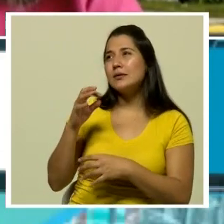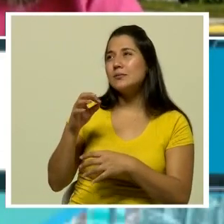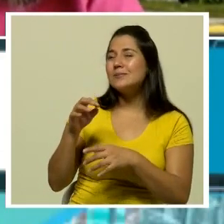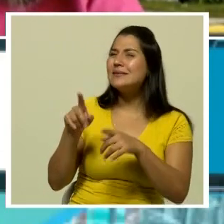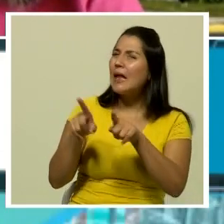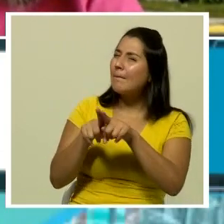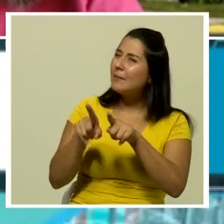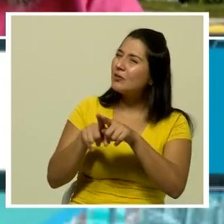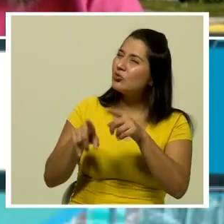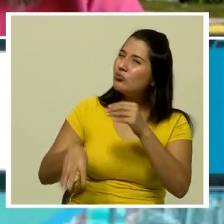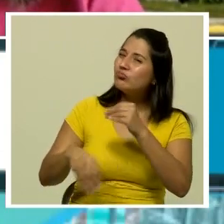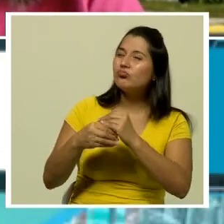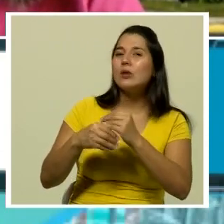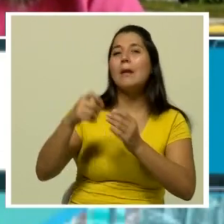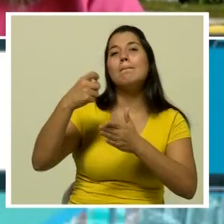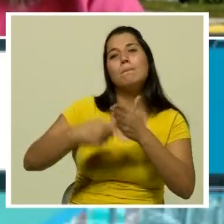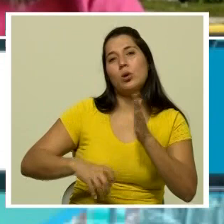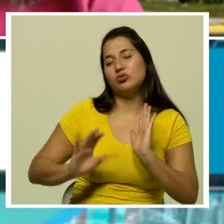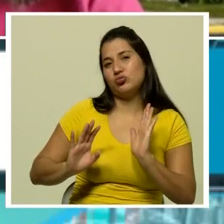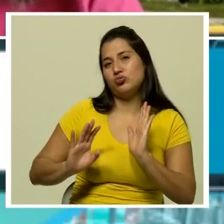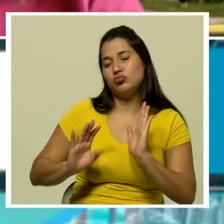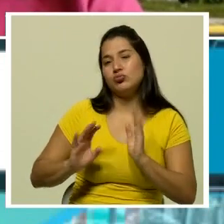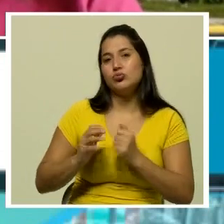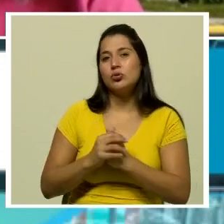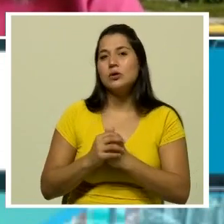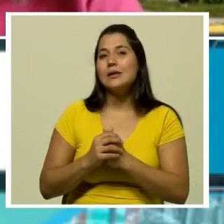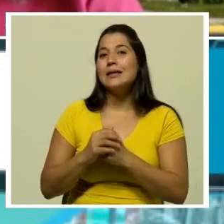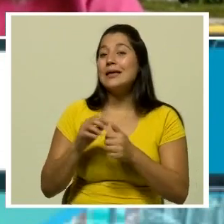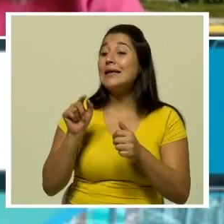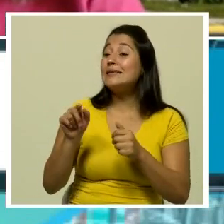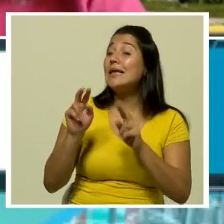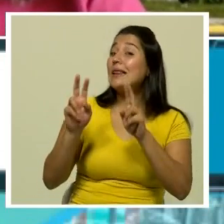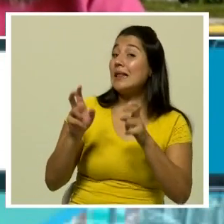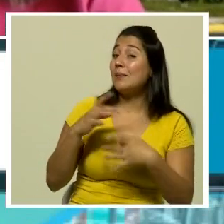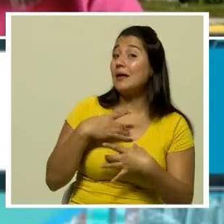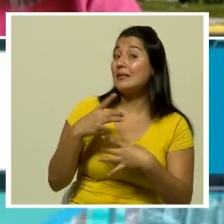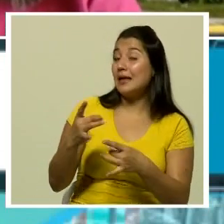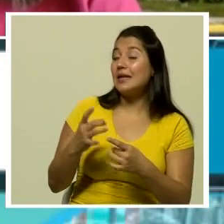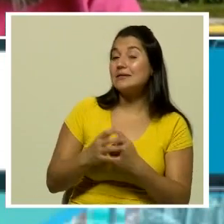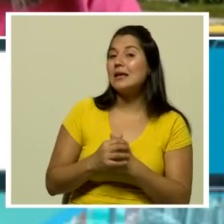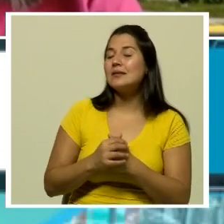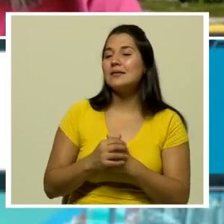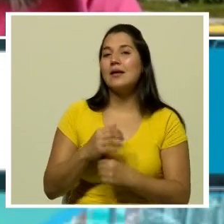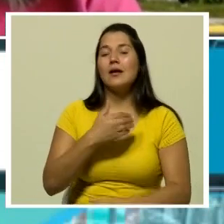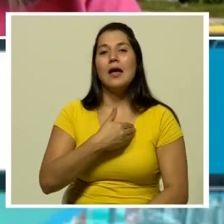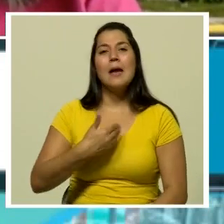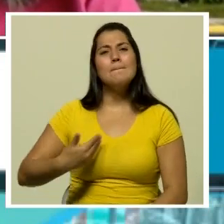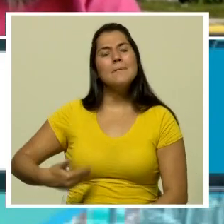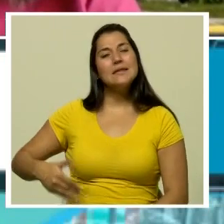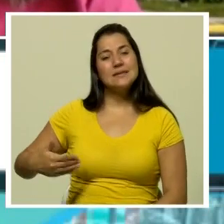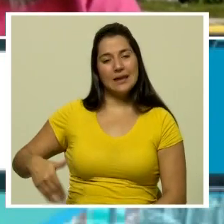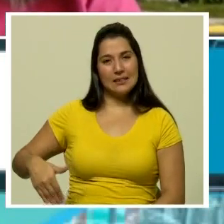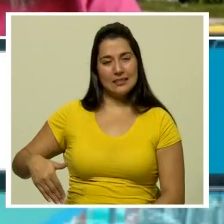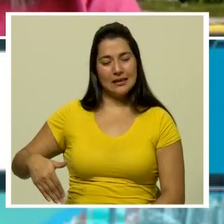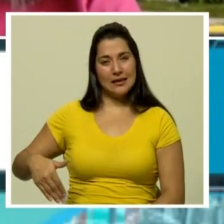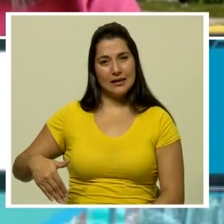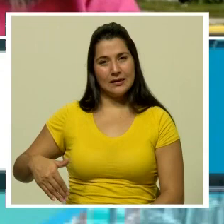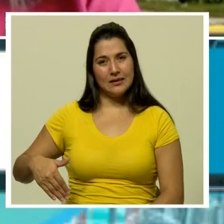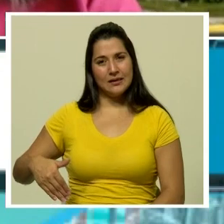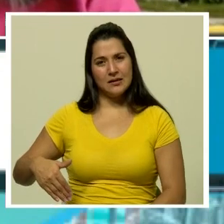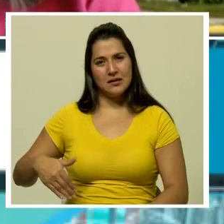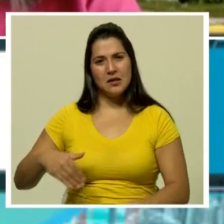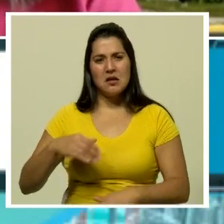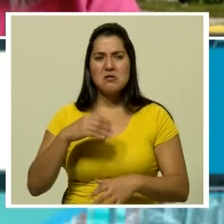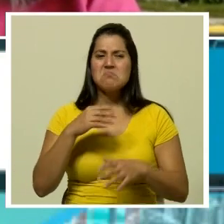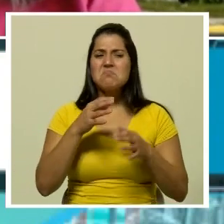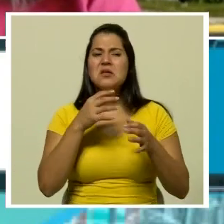impuestos. Bueno, es muy interesante, ¿verdad? El presidente hace finales de marzo